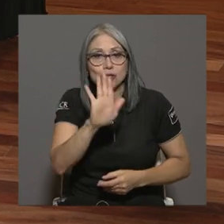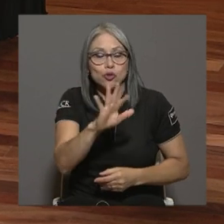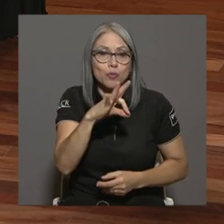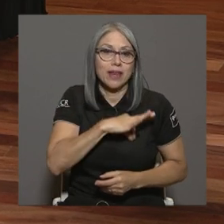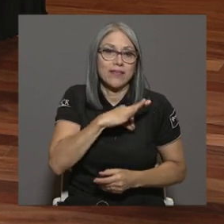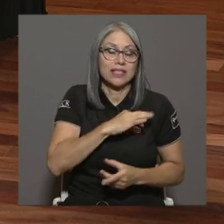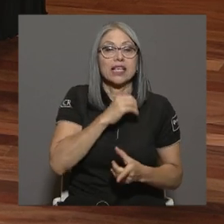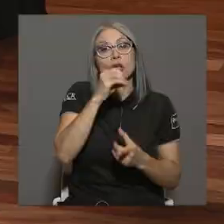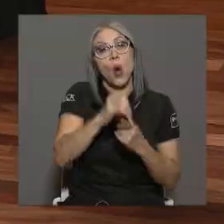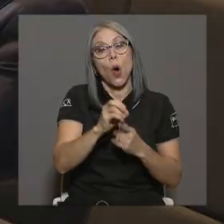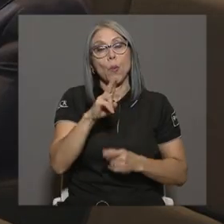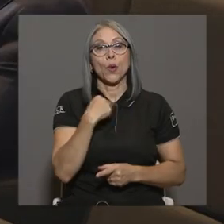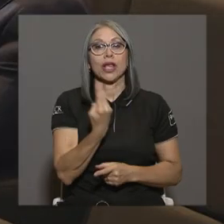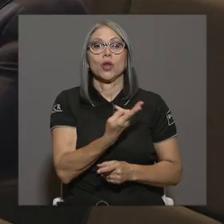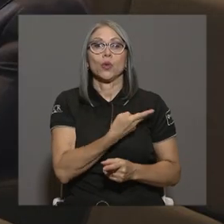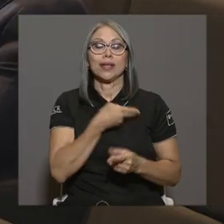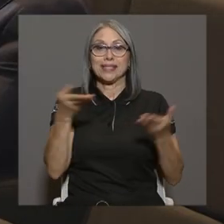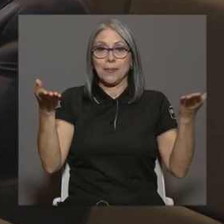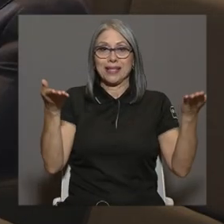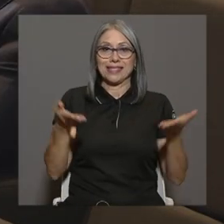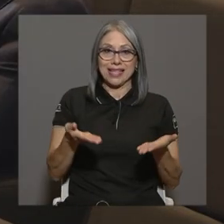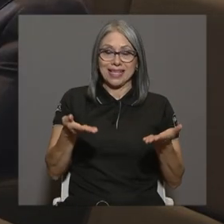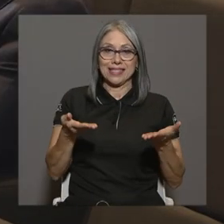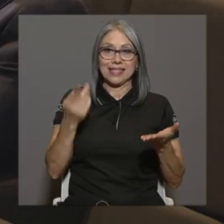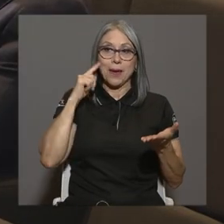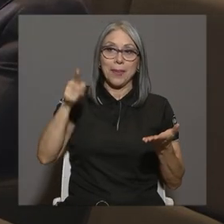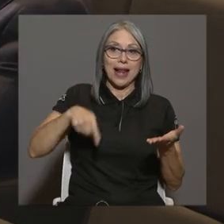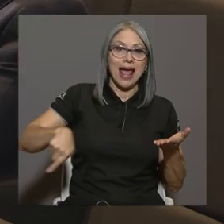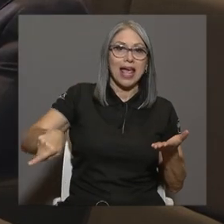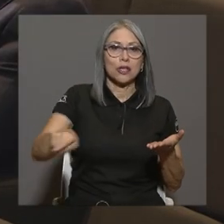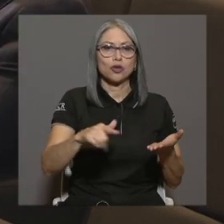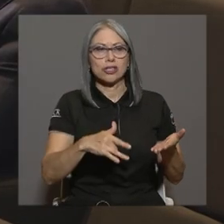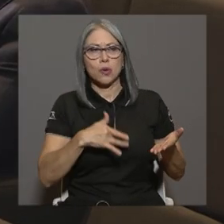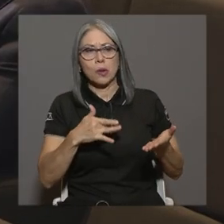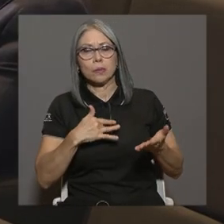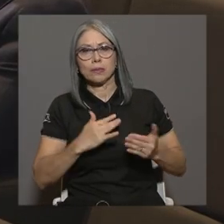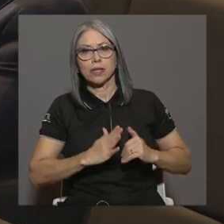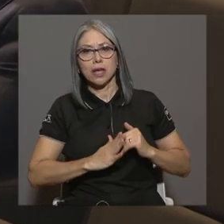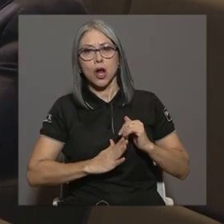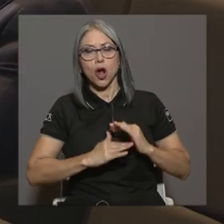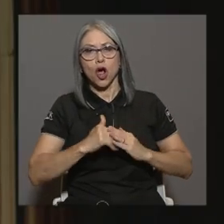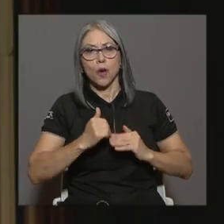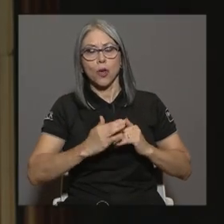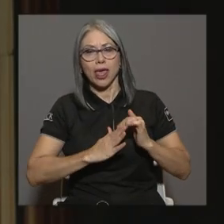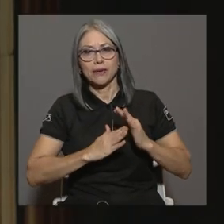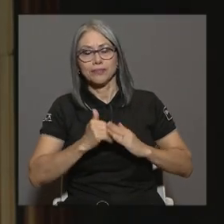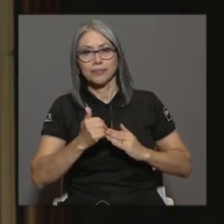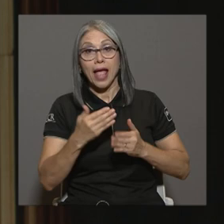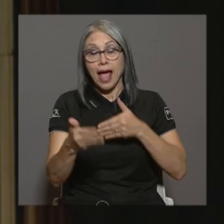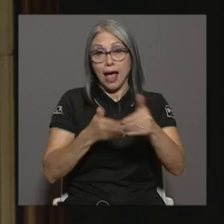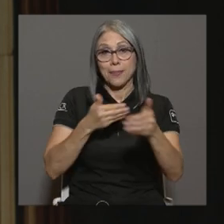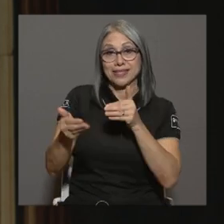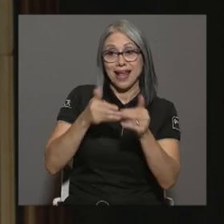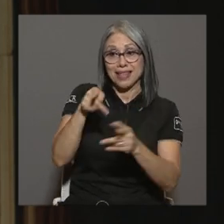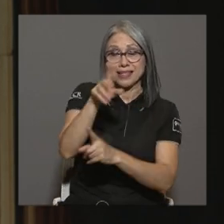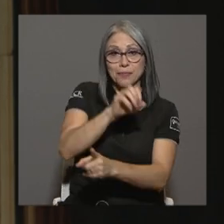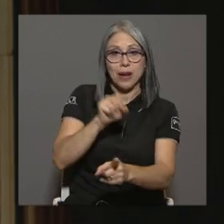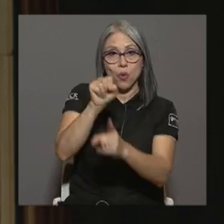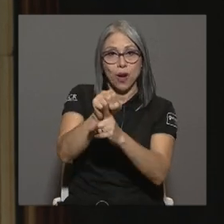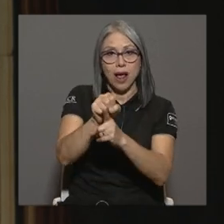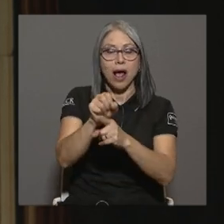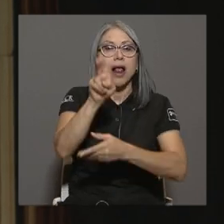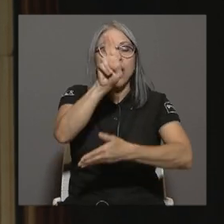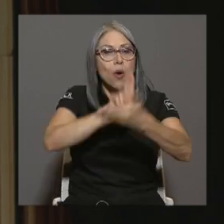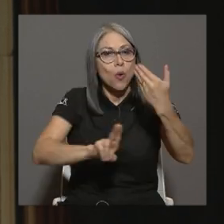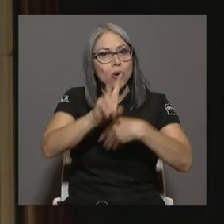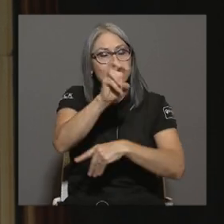nuestra presencia les resulta incómoda. A pesar de este panorama, la